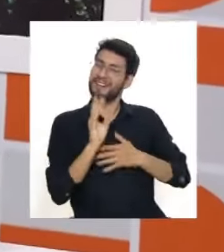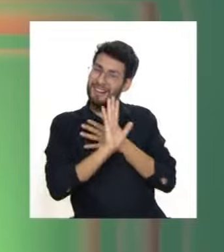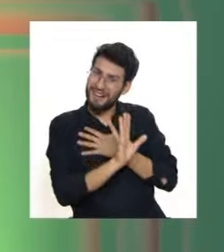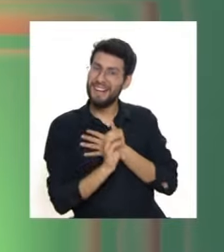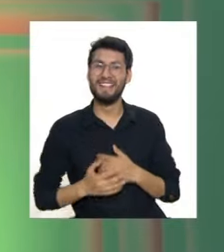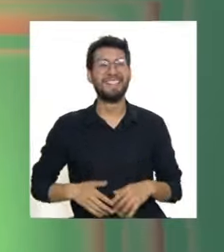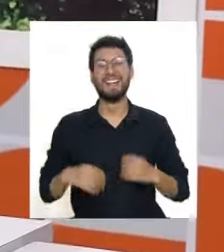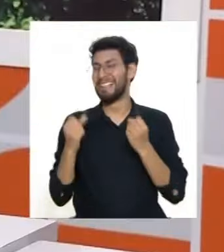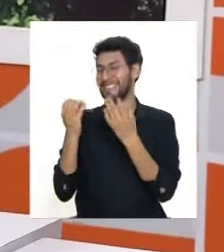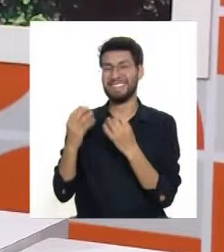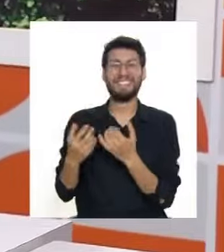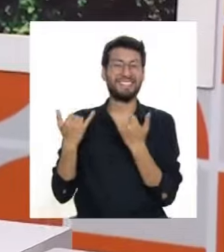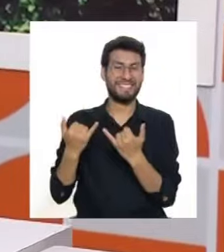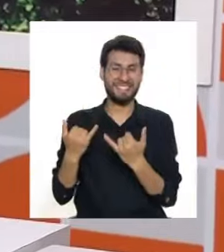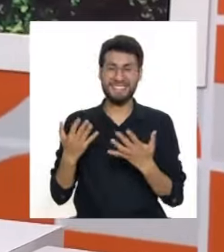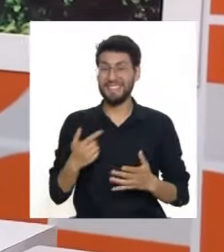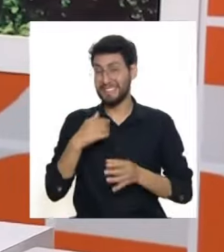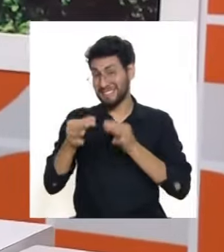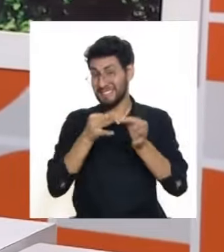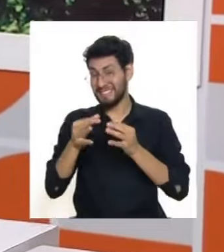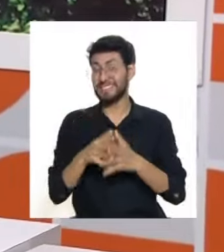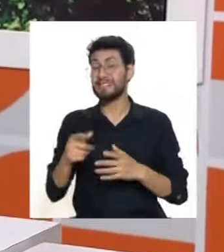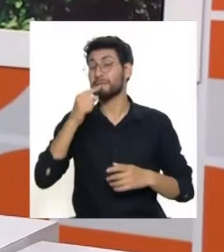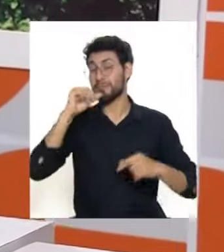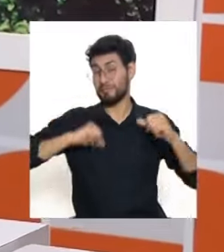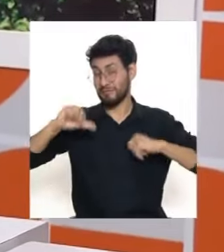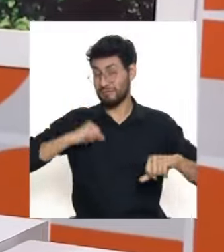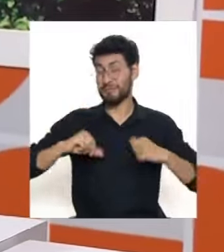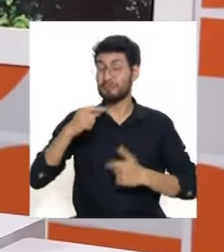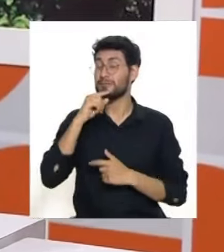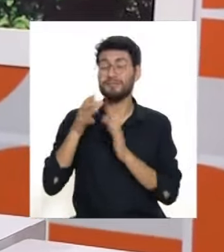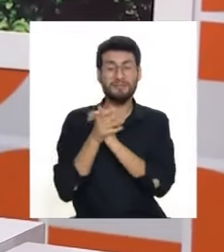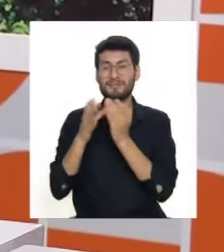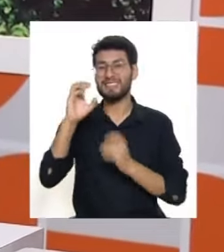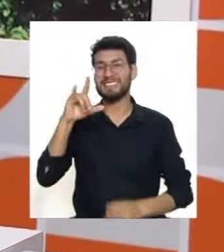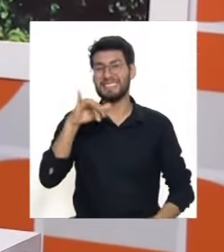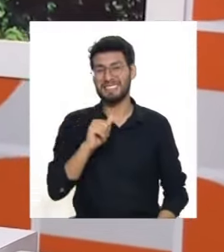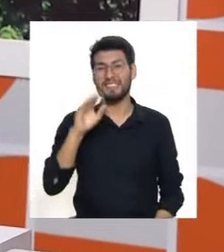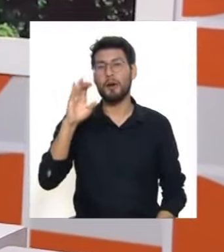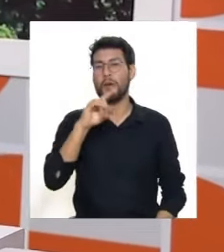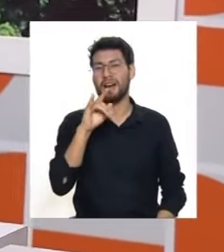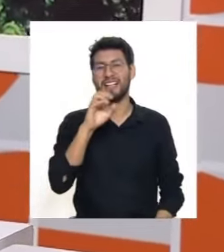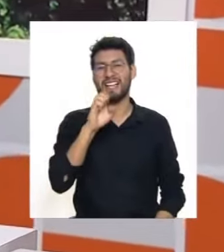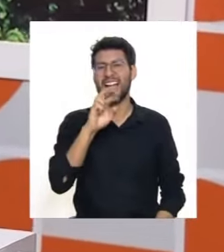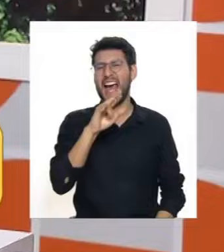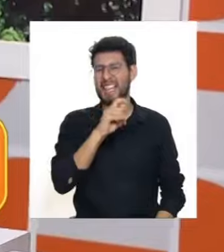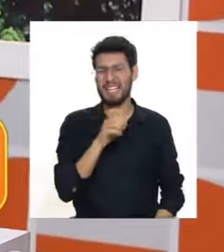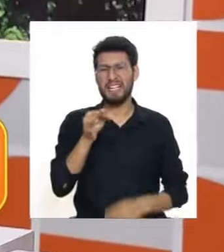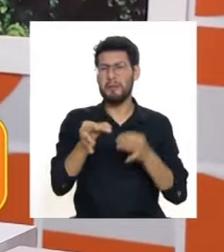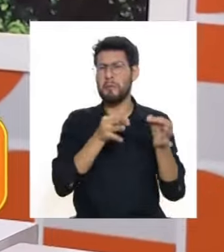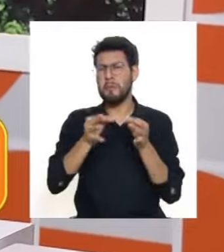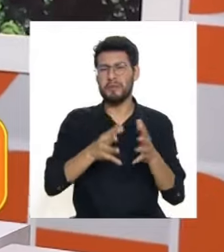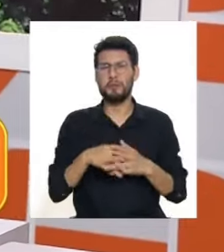Bueno, listo. Ahora les cuento. Viene una actriz, una querida amiga, viene Cecilia Monserrate y nos presenta un pedacito de la